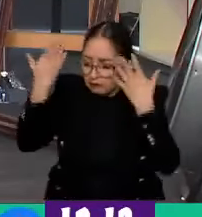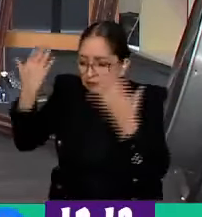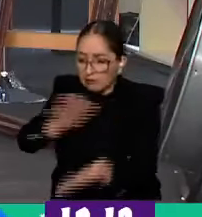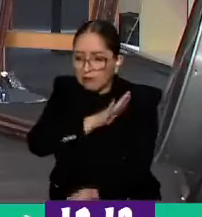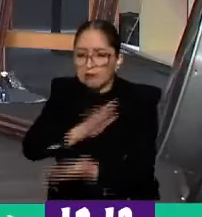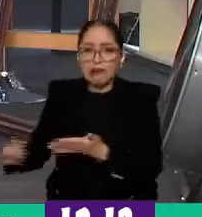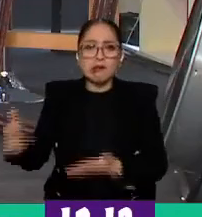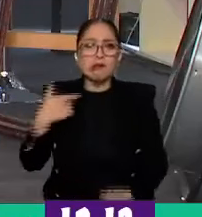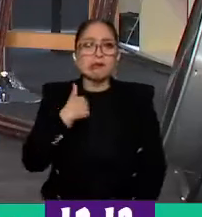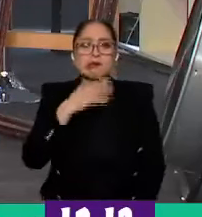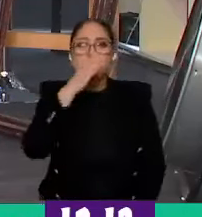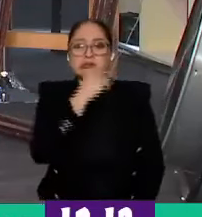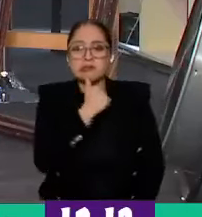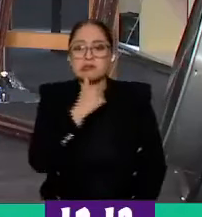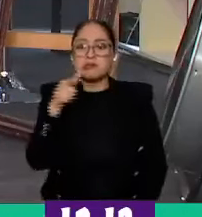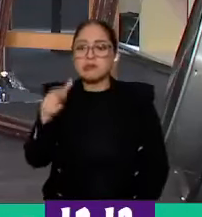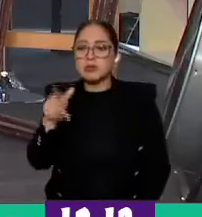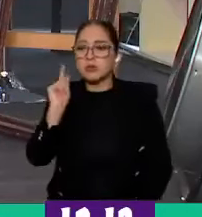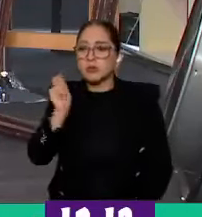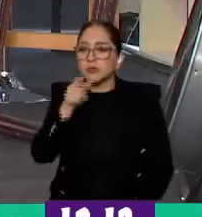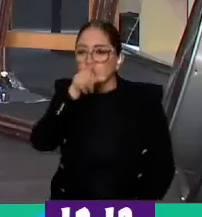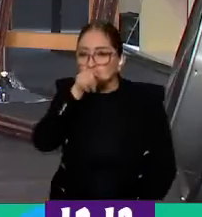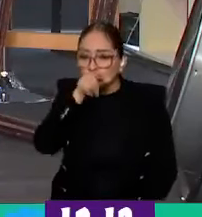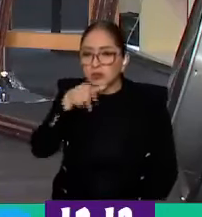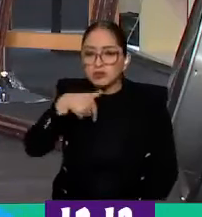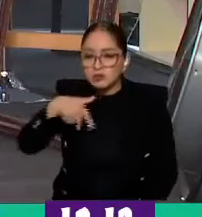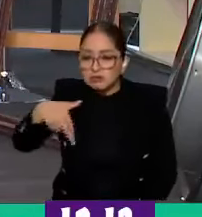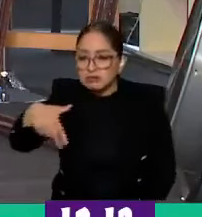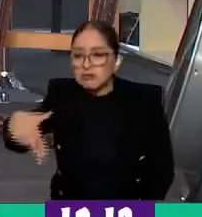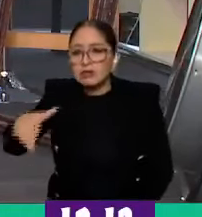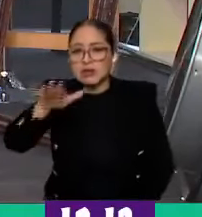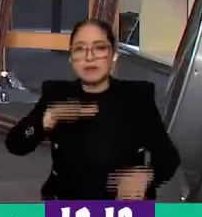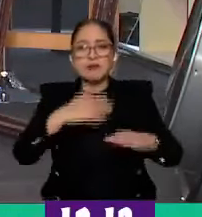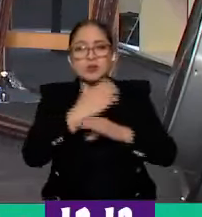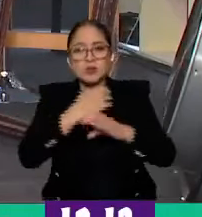pedazo. Ya camina solo el pollo con mole. Lo que guardas ahí, que ya ni te acuerdas porque estás tatá.